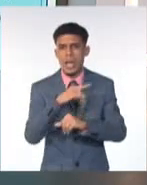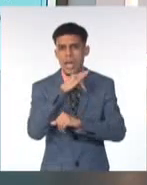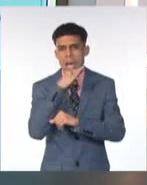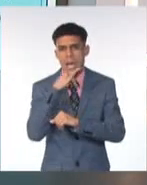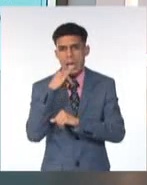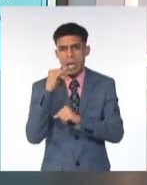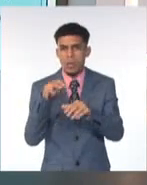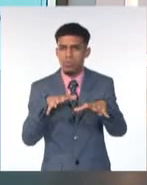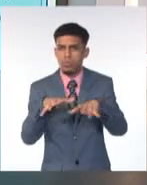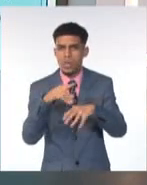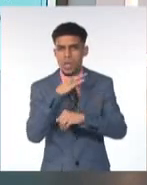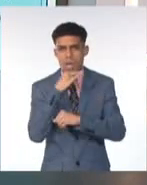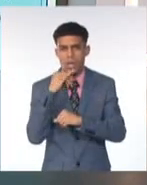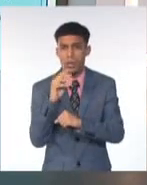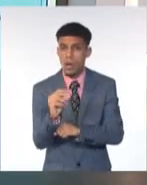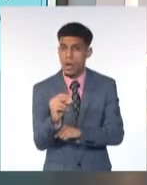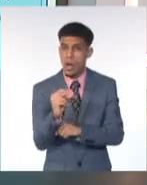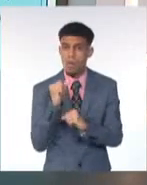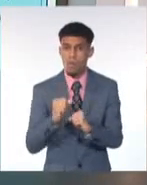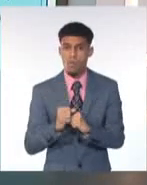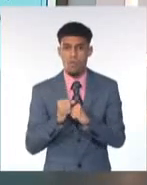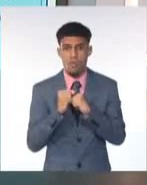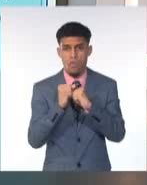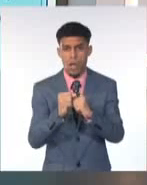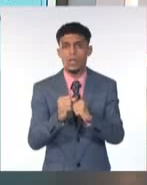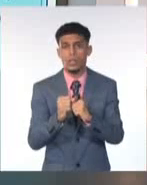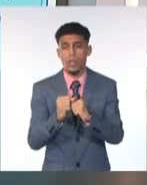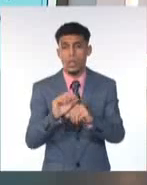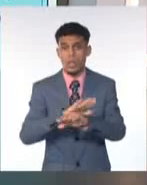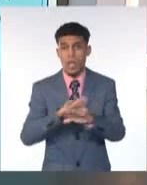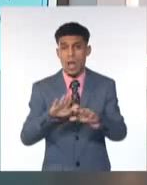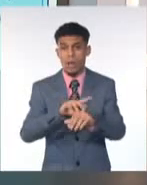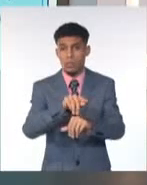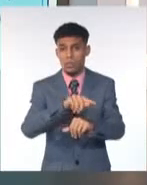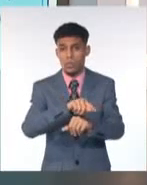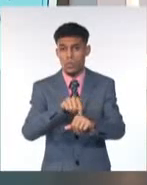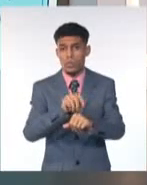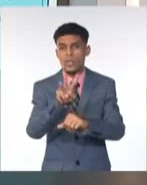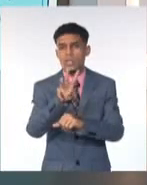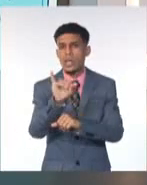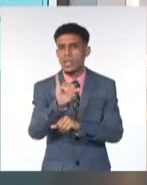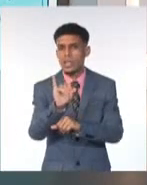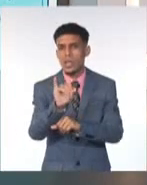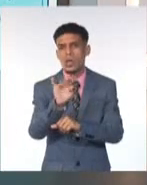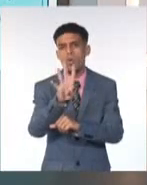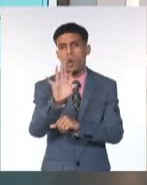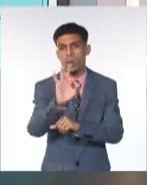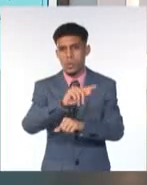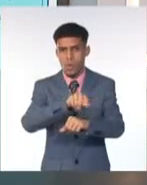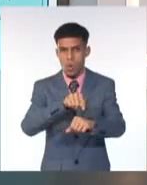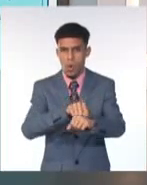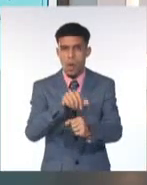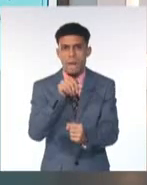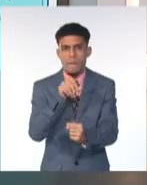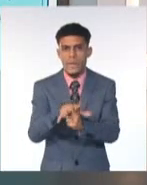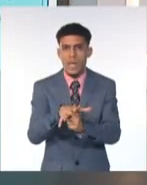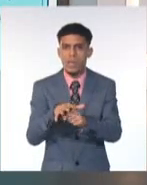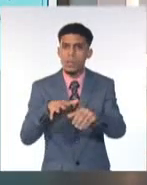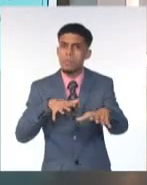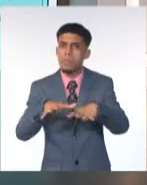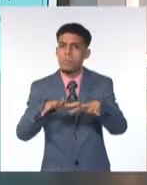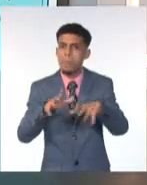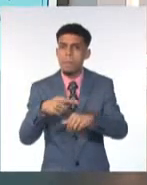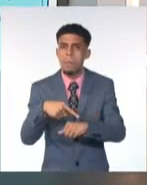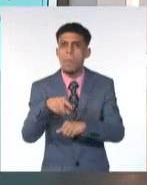del Golfo de México, ganando rápidamente en intensidad, y ya para las próximas 36 a 48 horas comenzarse a mover hacia el